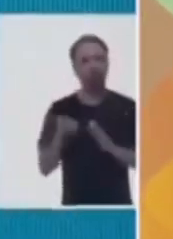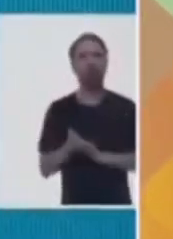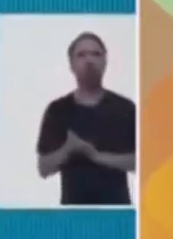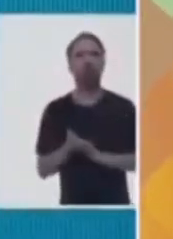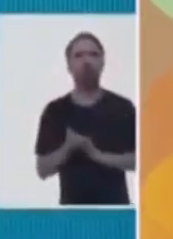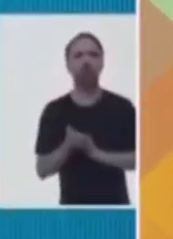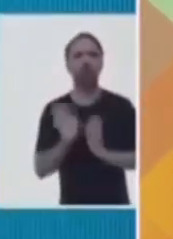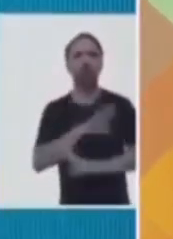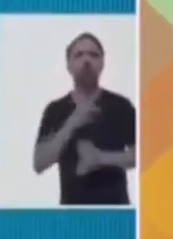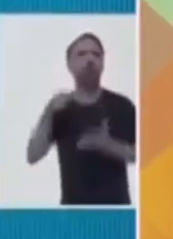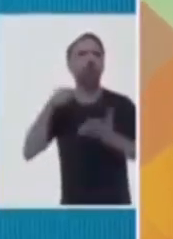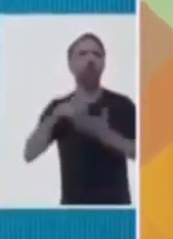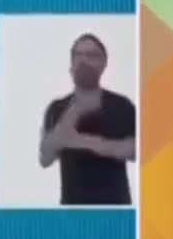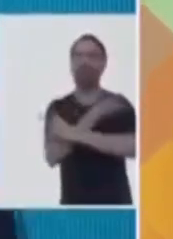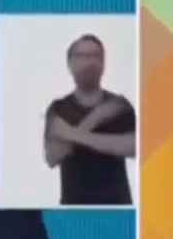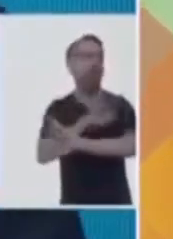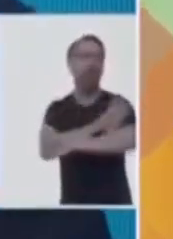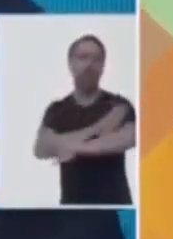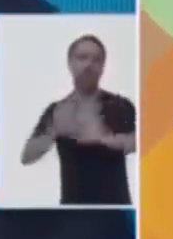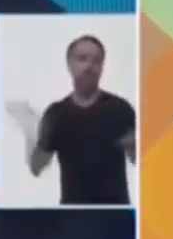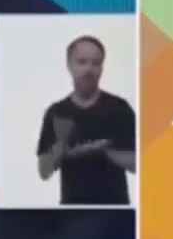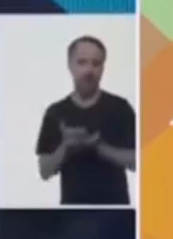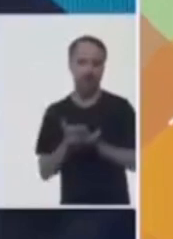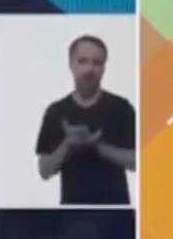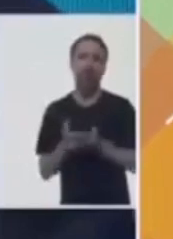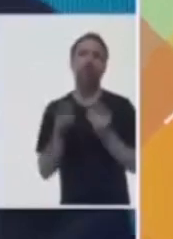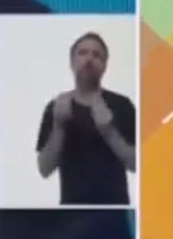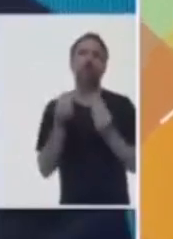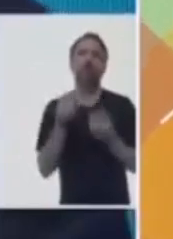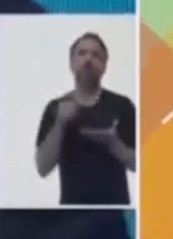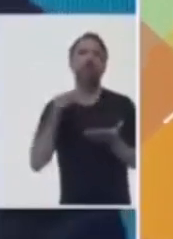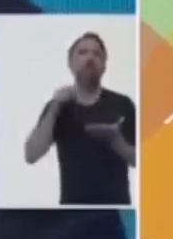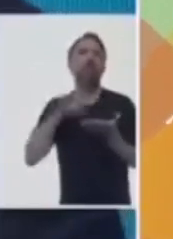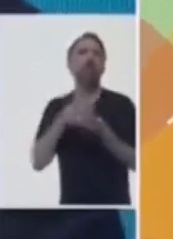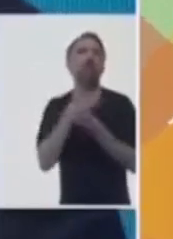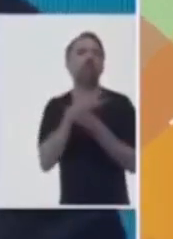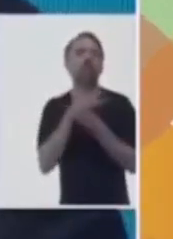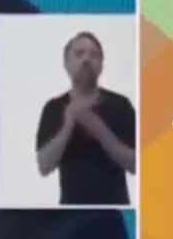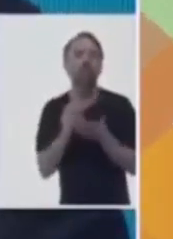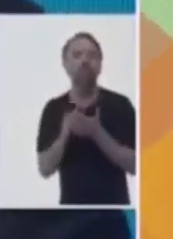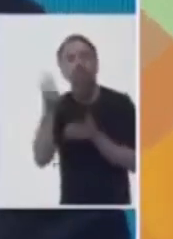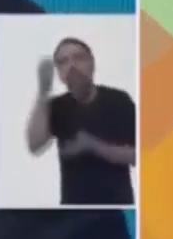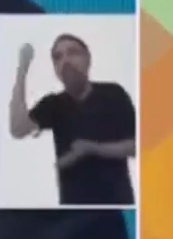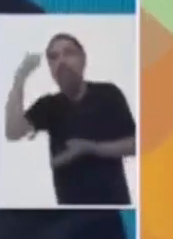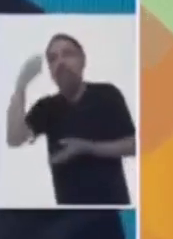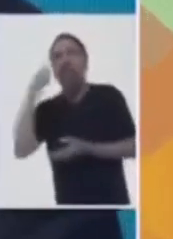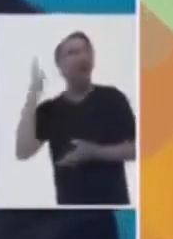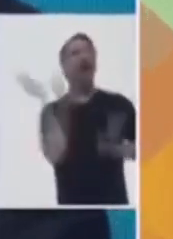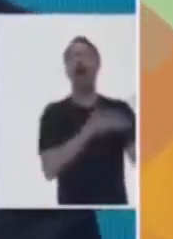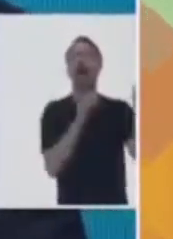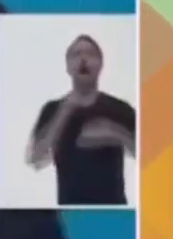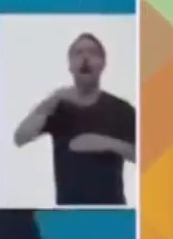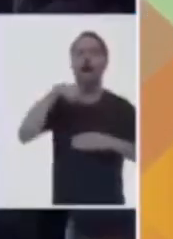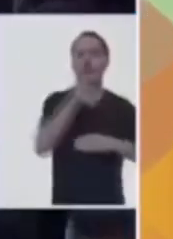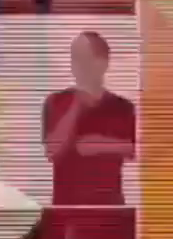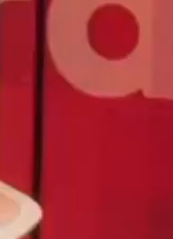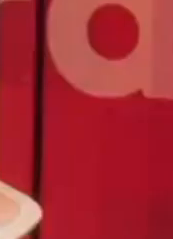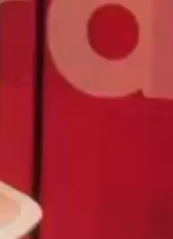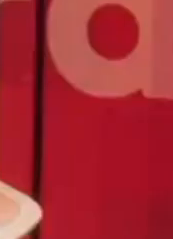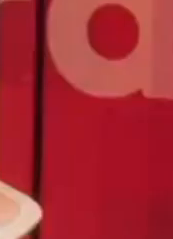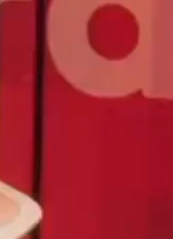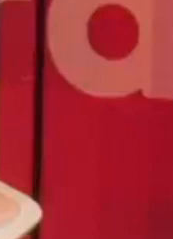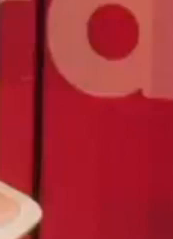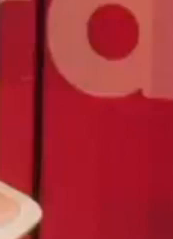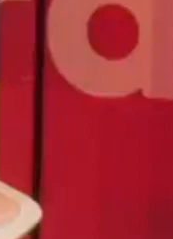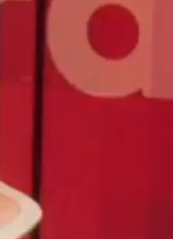si es vuelve a funcionar el aparato peronista. Por ahí Milei da una sorpresa. No te olvides que queda